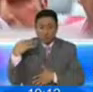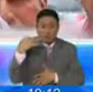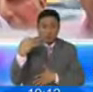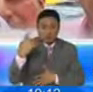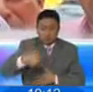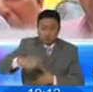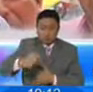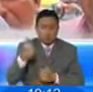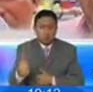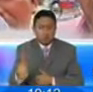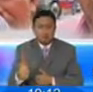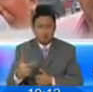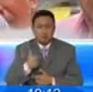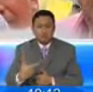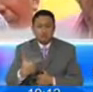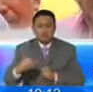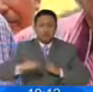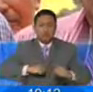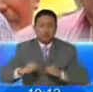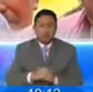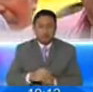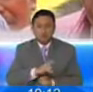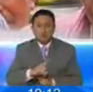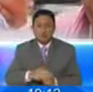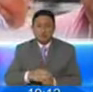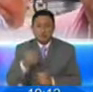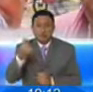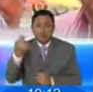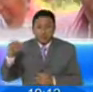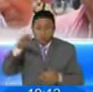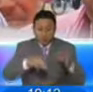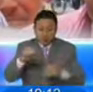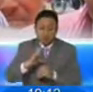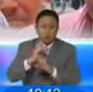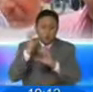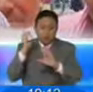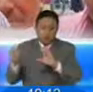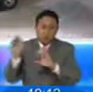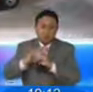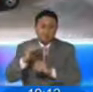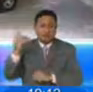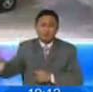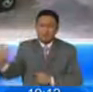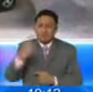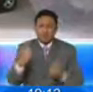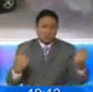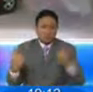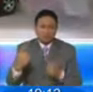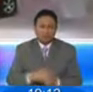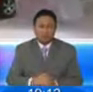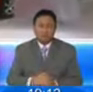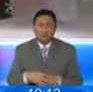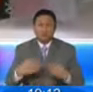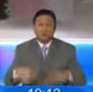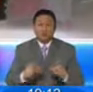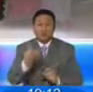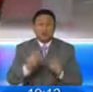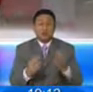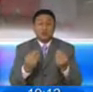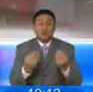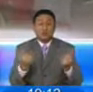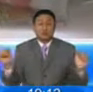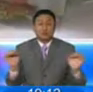mismos están haciendo lo que nosotros llamamos vulgarmente las vacas, alquilan un bus y se vienen. Hay gran expectativa entre